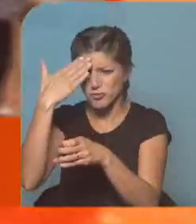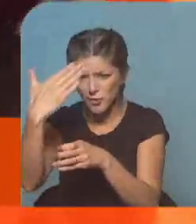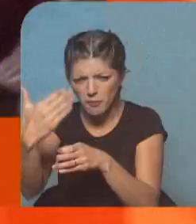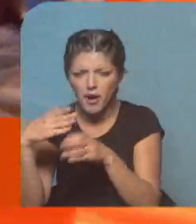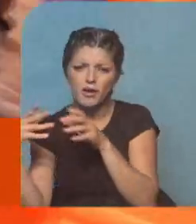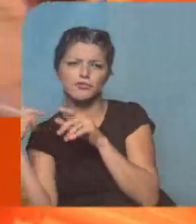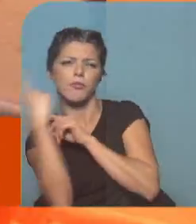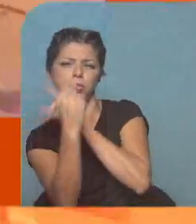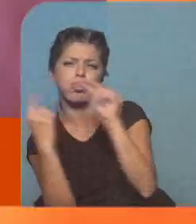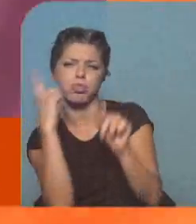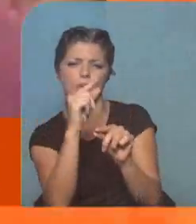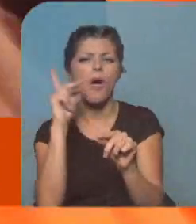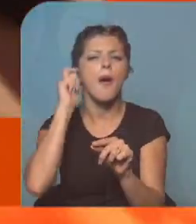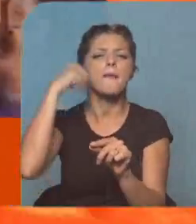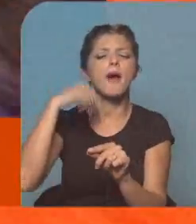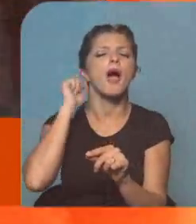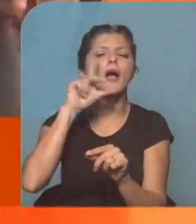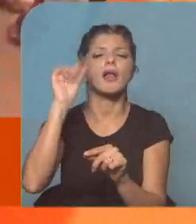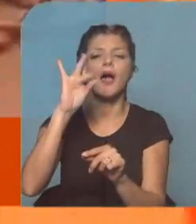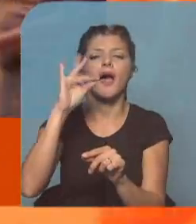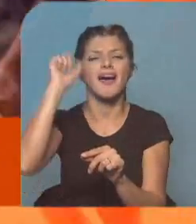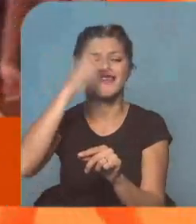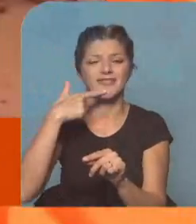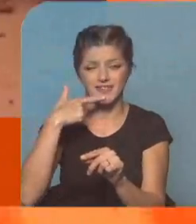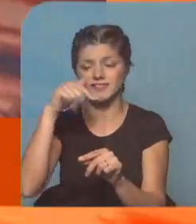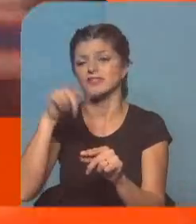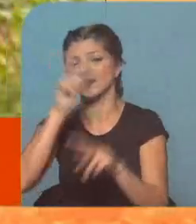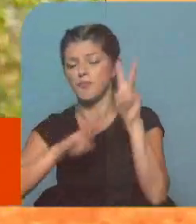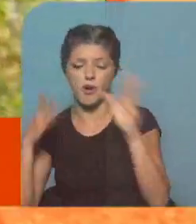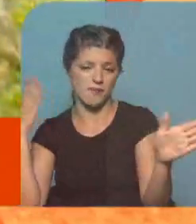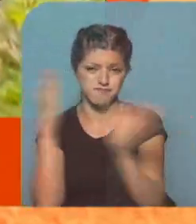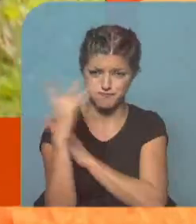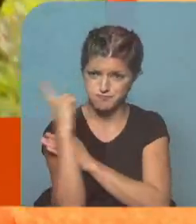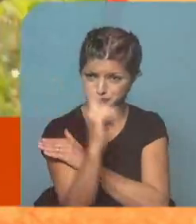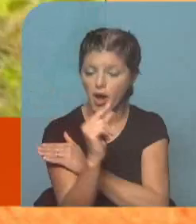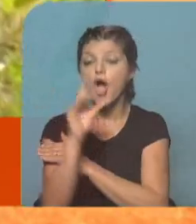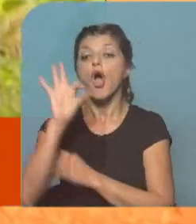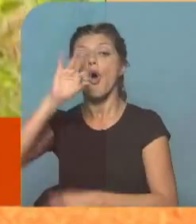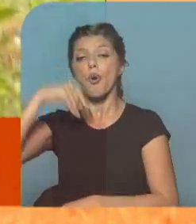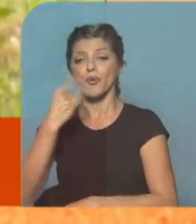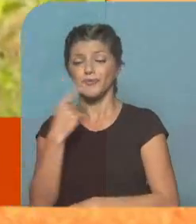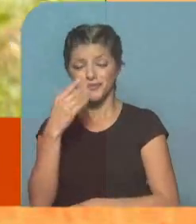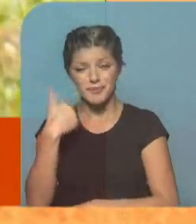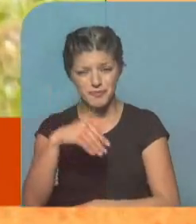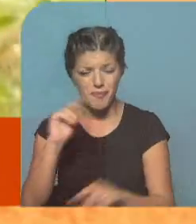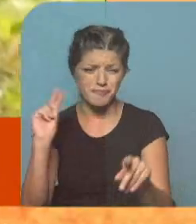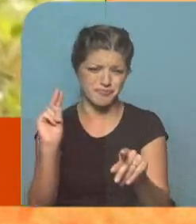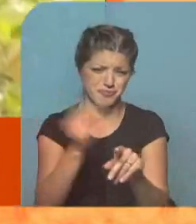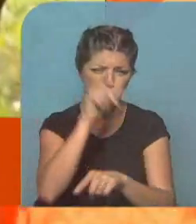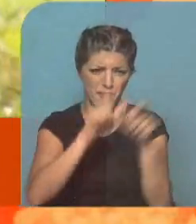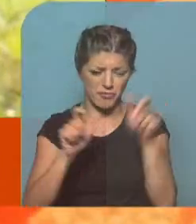huyen hacia Bangladesh escapando de la represión del gobierno. La ONU advierte sobre una posible